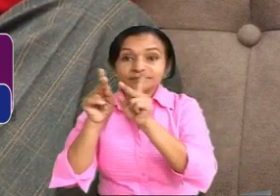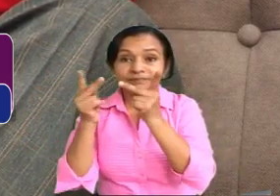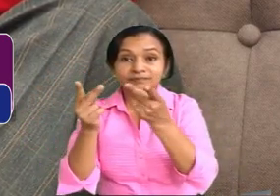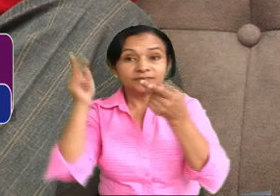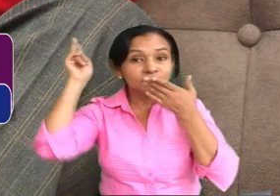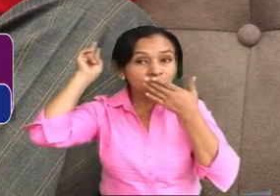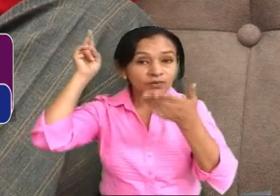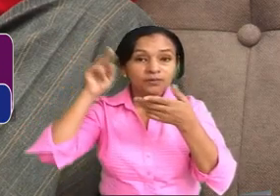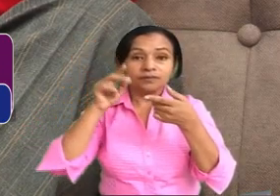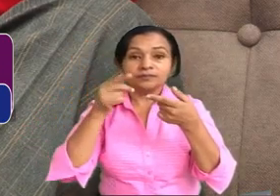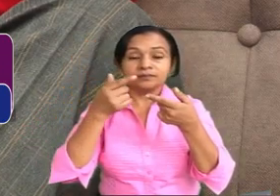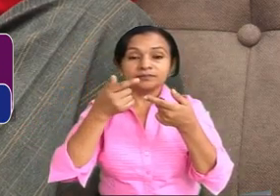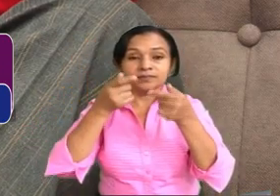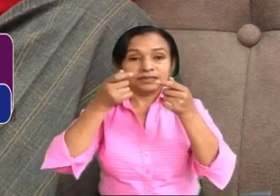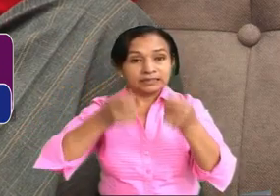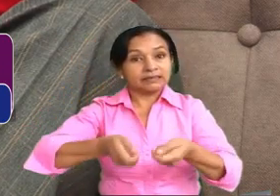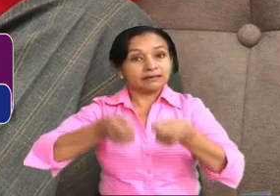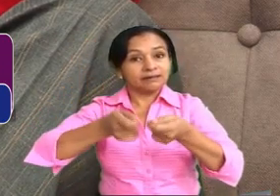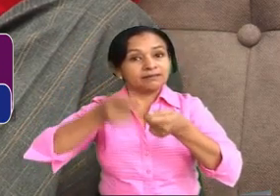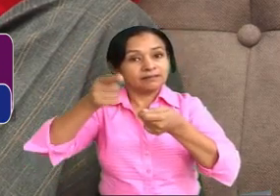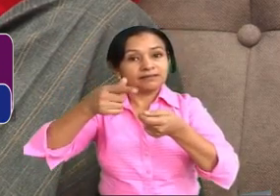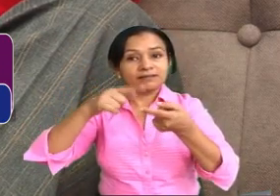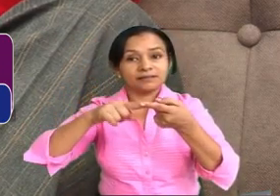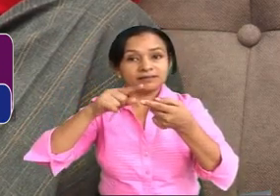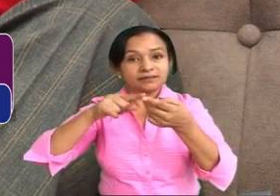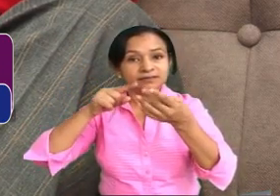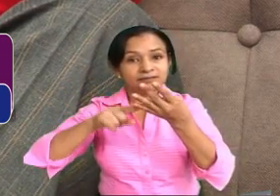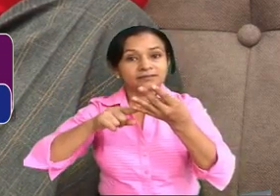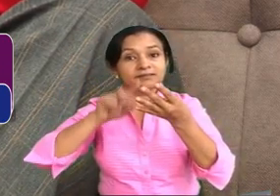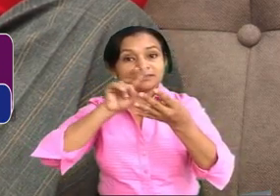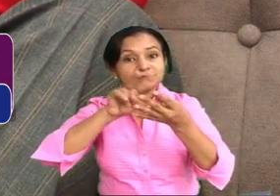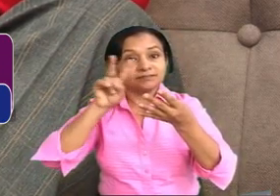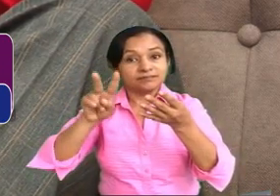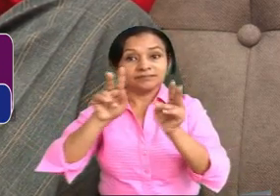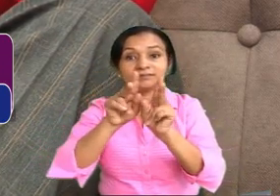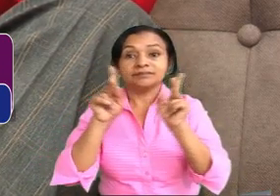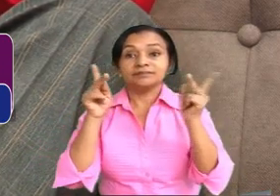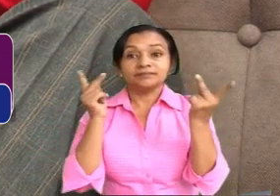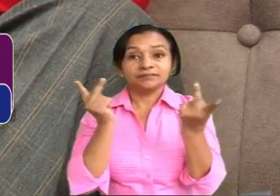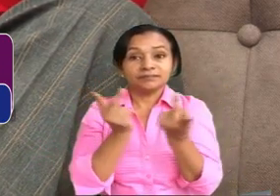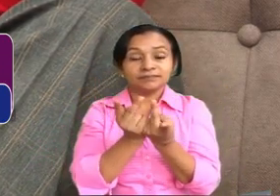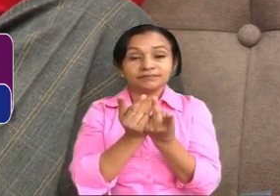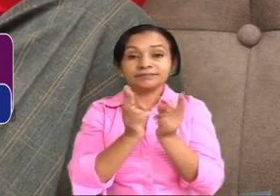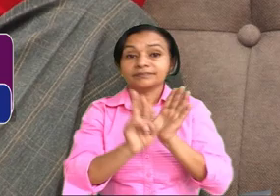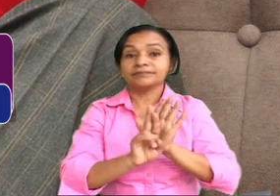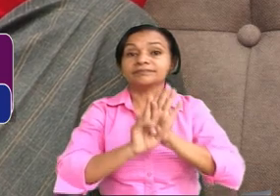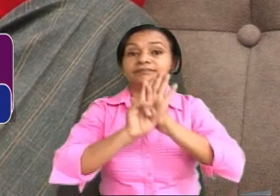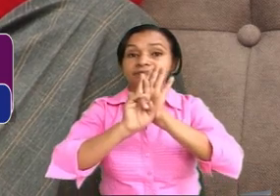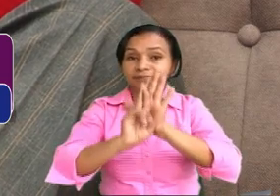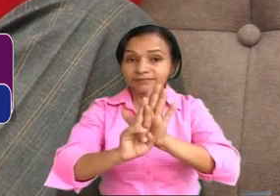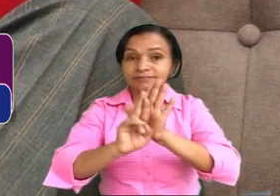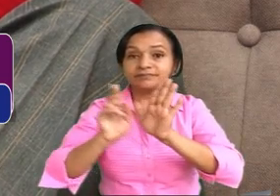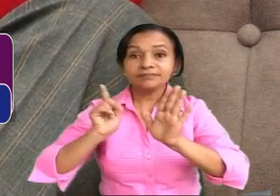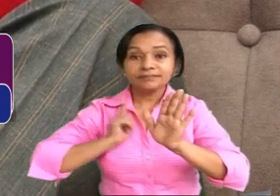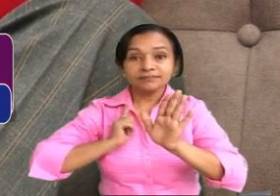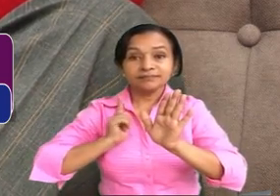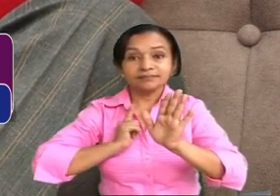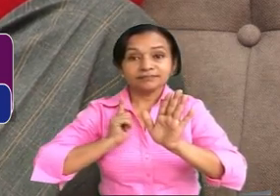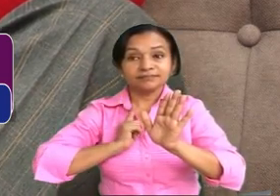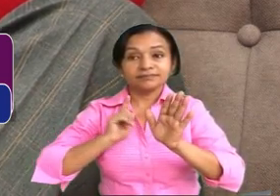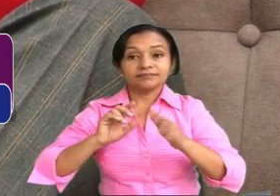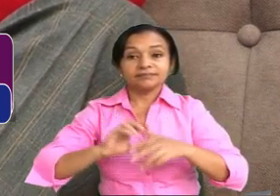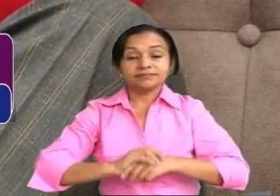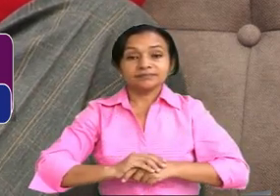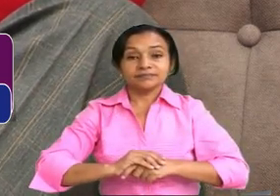los Nagrandanos todavía tenemos. Y entonces tenemos representatividad, que